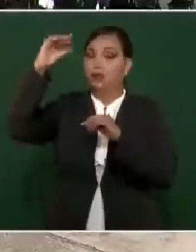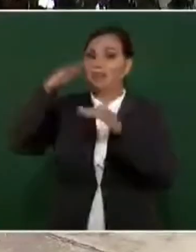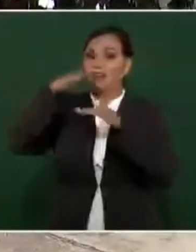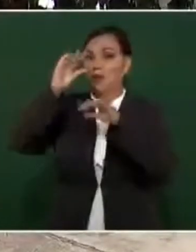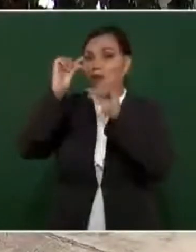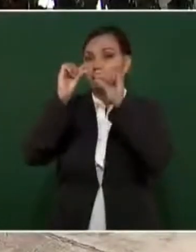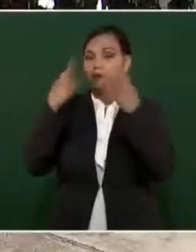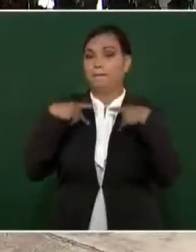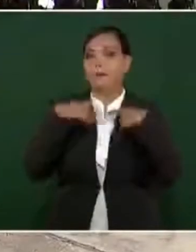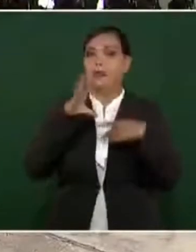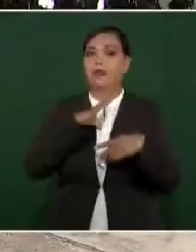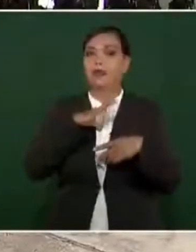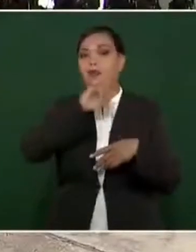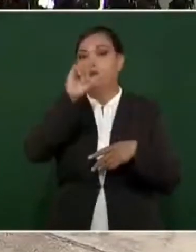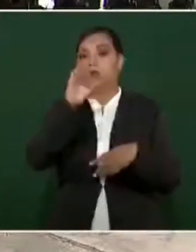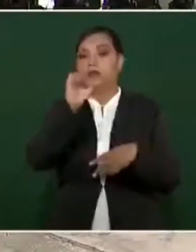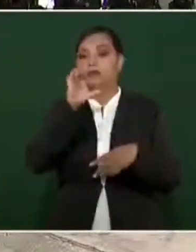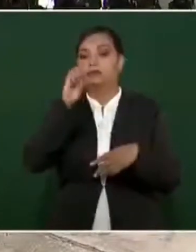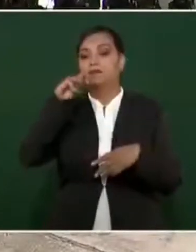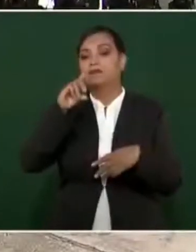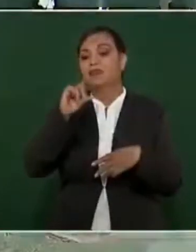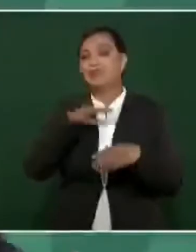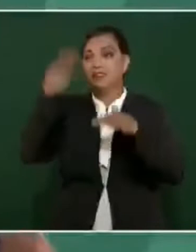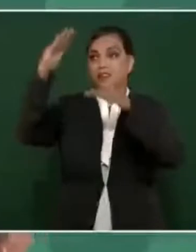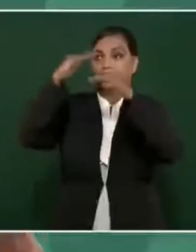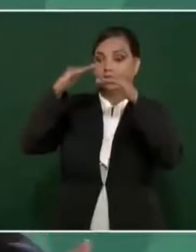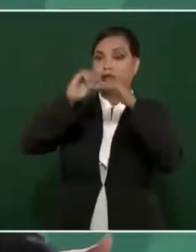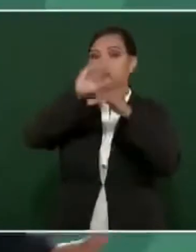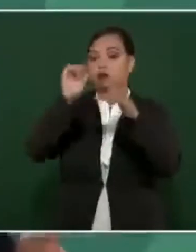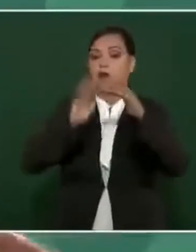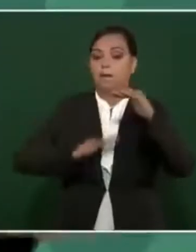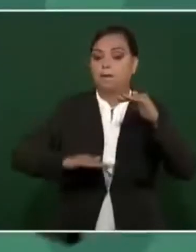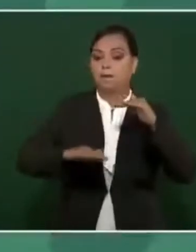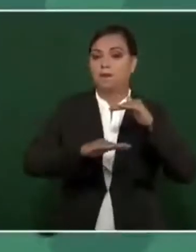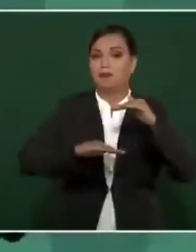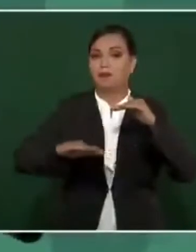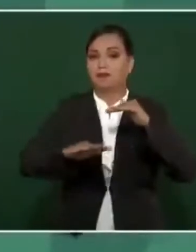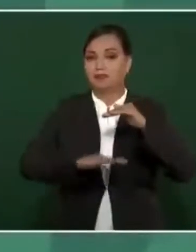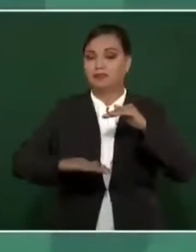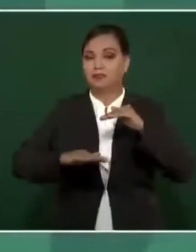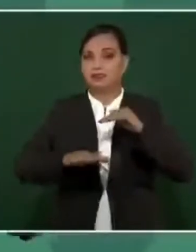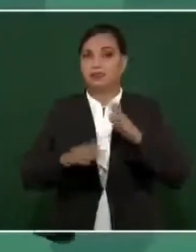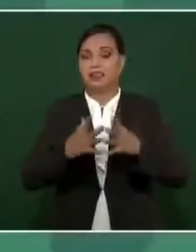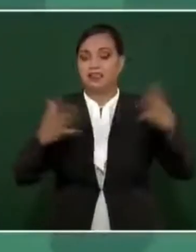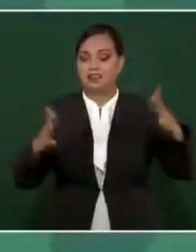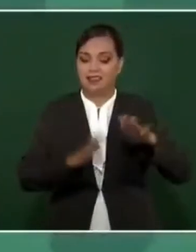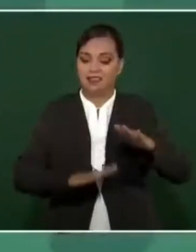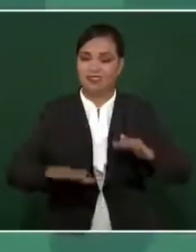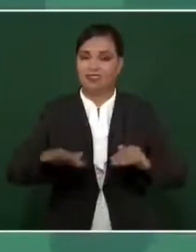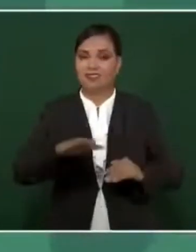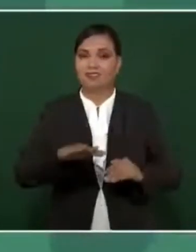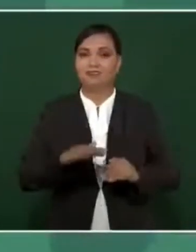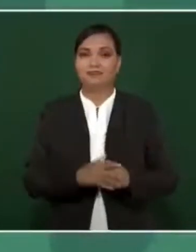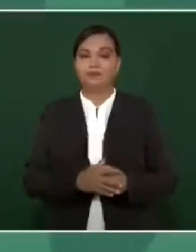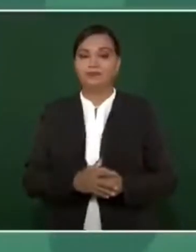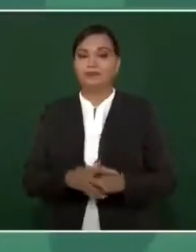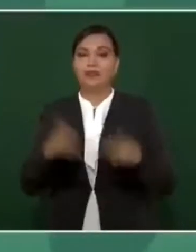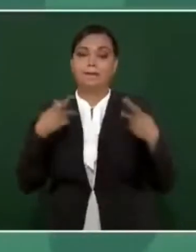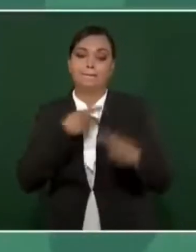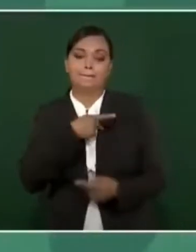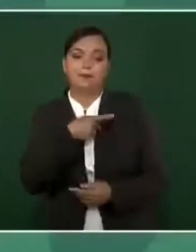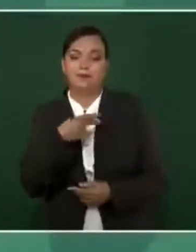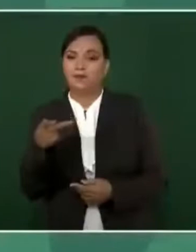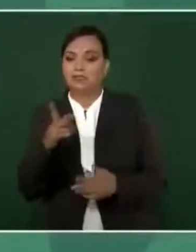base grande de pobreza. Entonces, ¿qué se ha logrado? Que los de